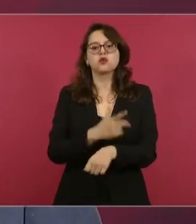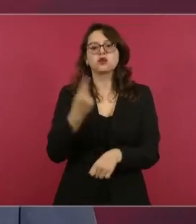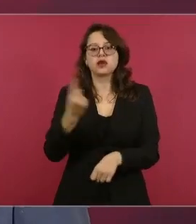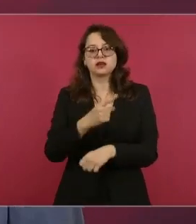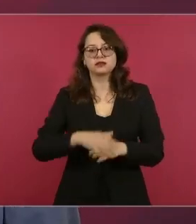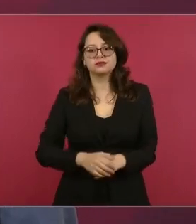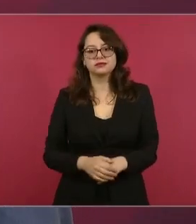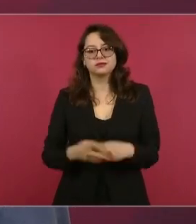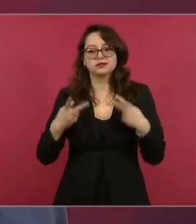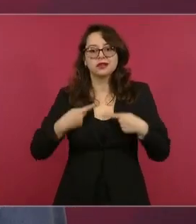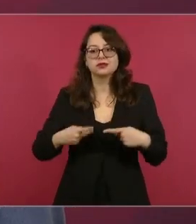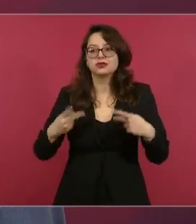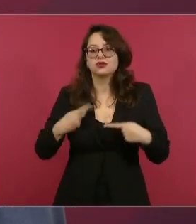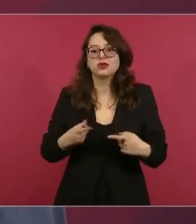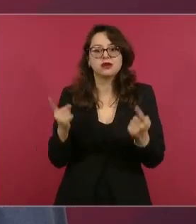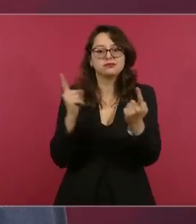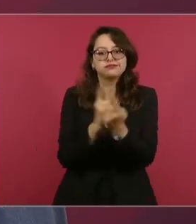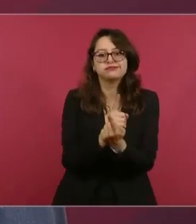enterando